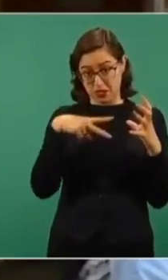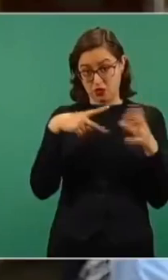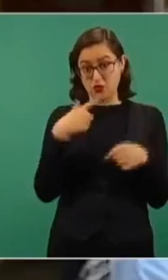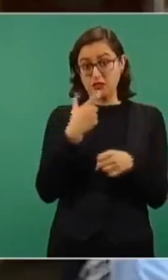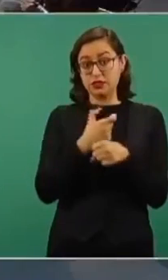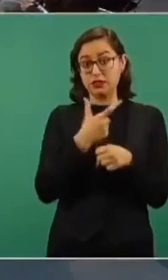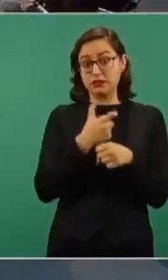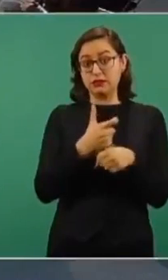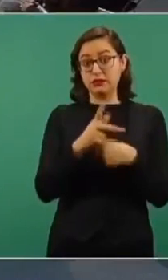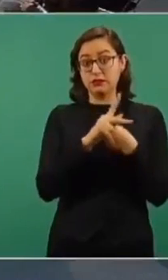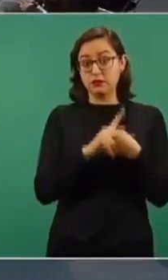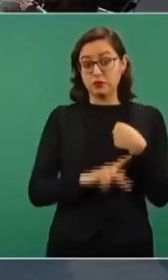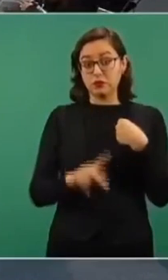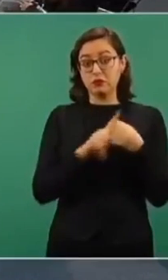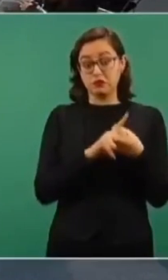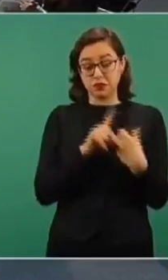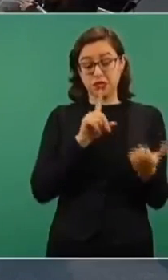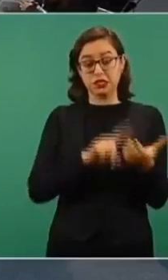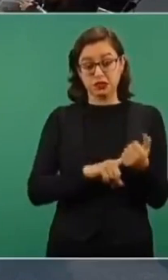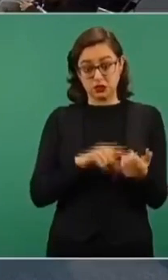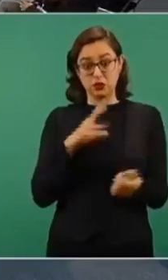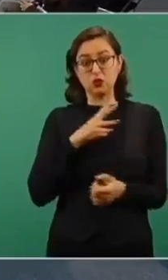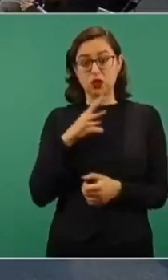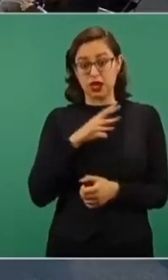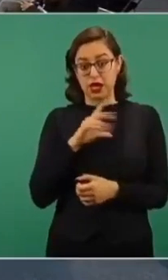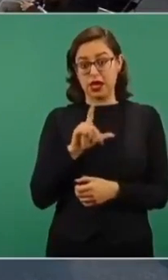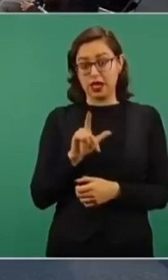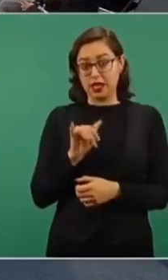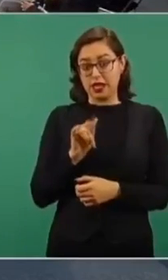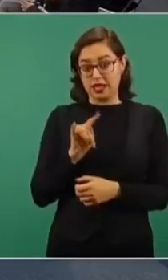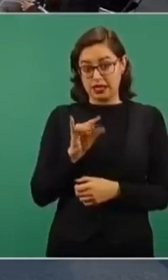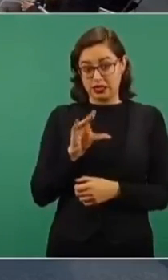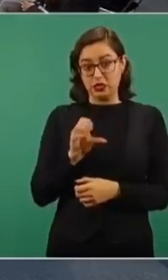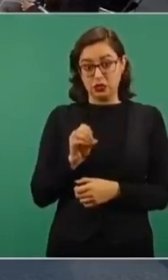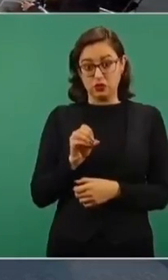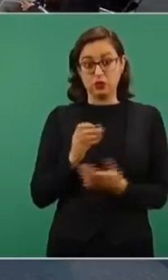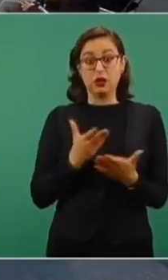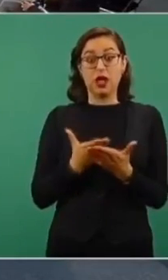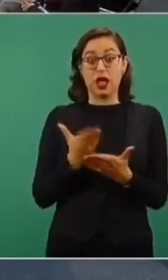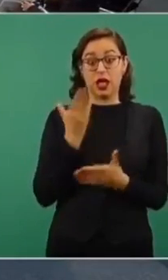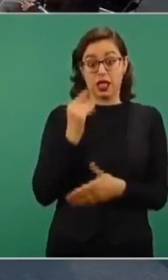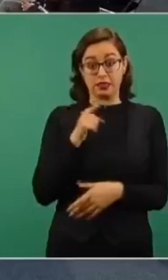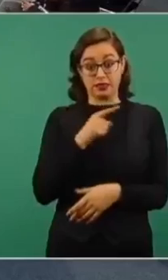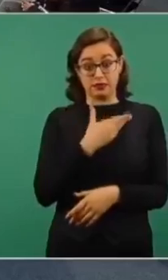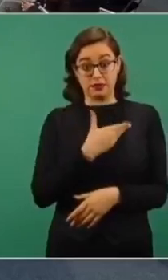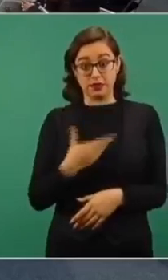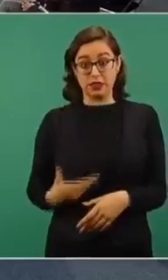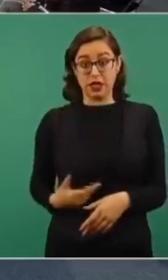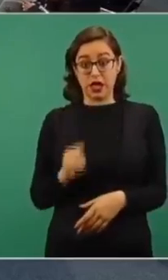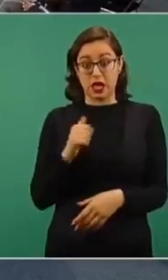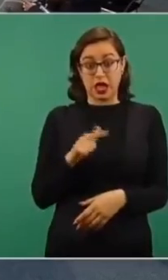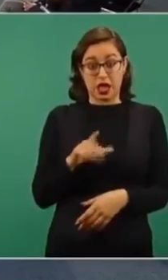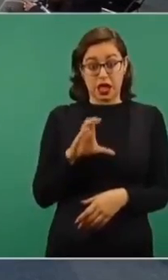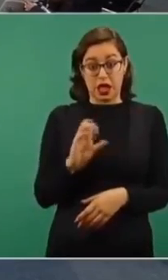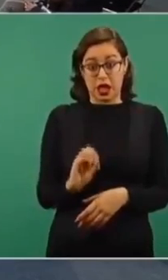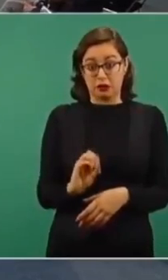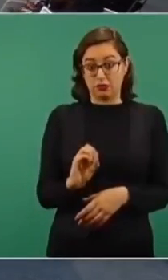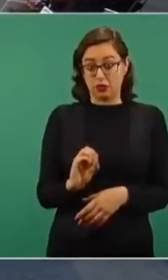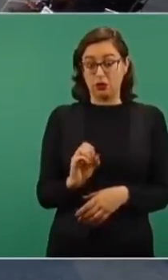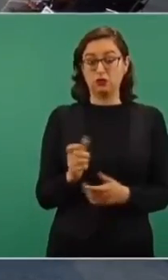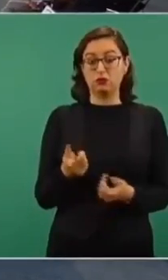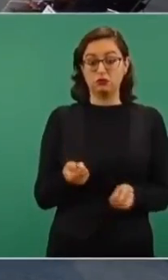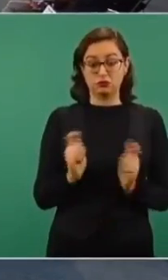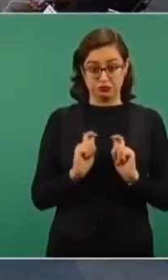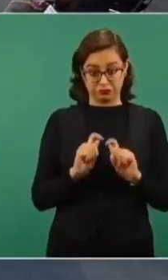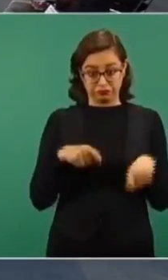y el presidente López Obrador, desde que tomó posesión, pues ya impidió que se dieran más